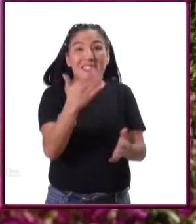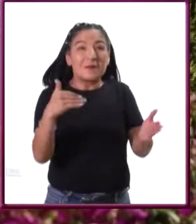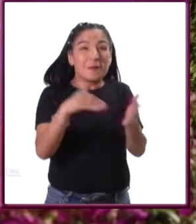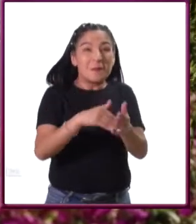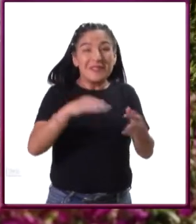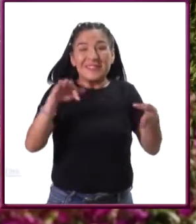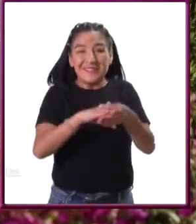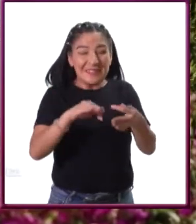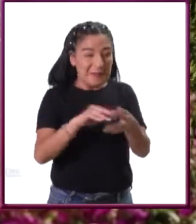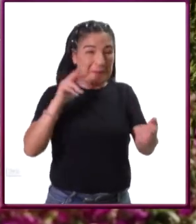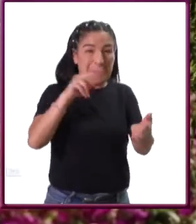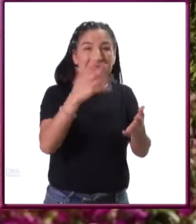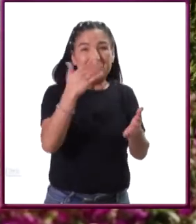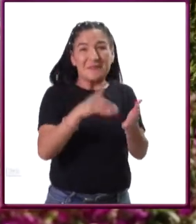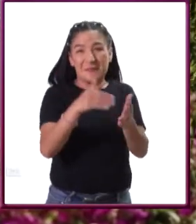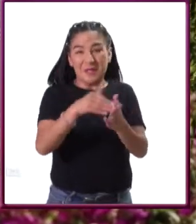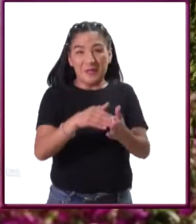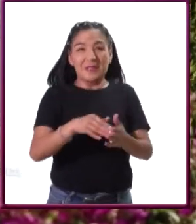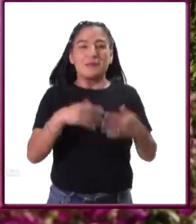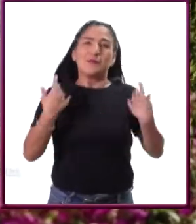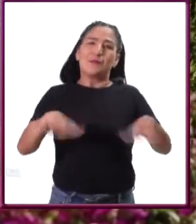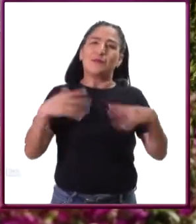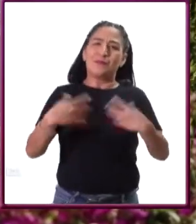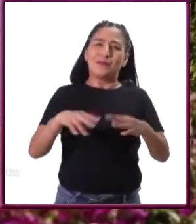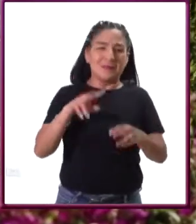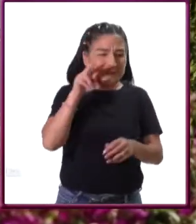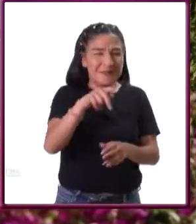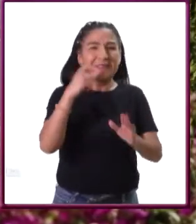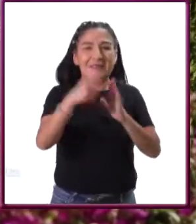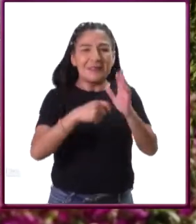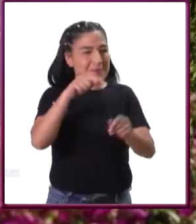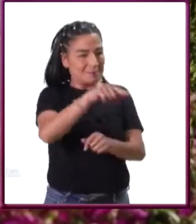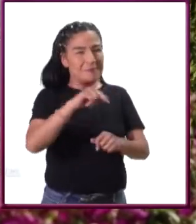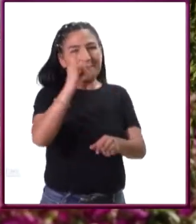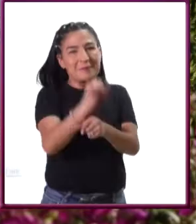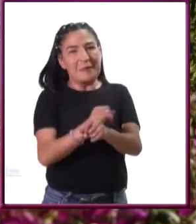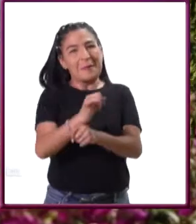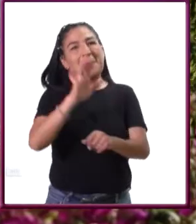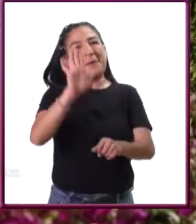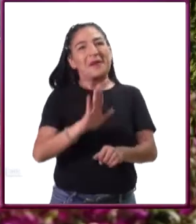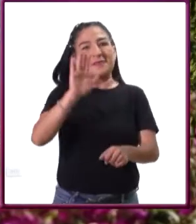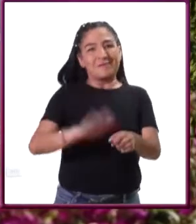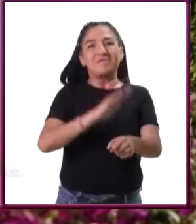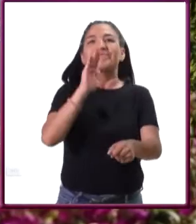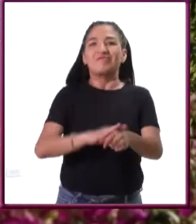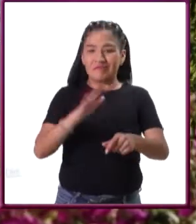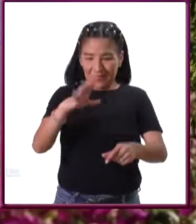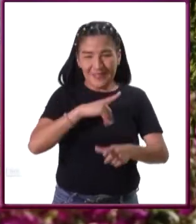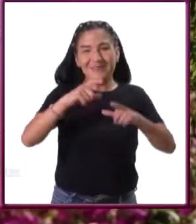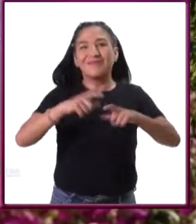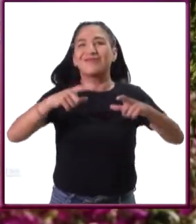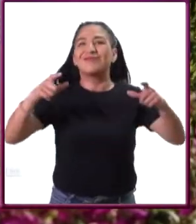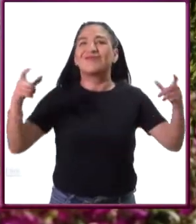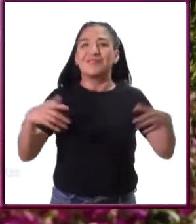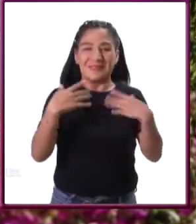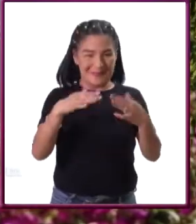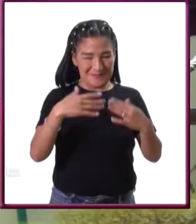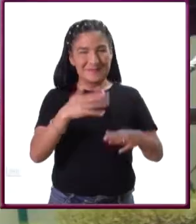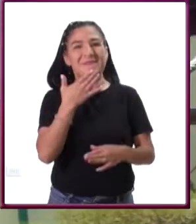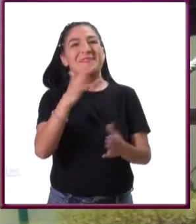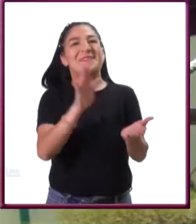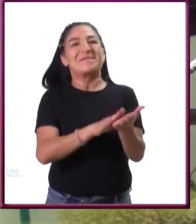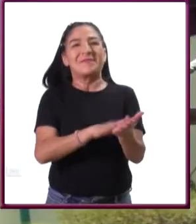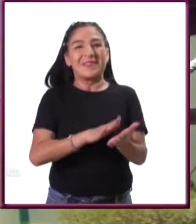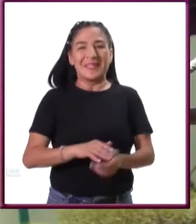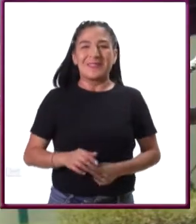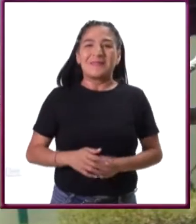videos. Impresionante, ¿eh? Tu investigación parece confirmar el crecimiento exponencial. ¡Bravo! Elemental.